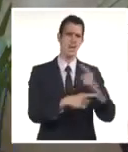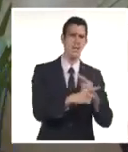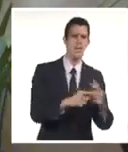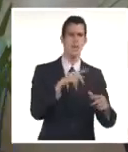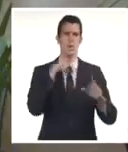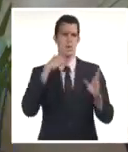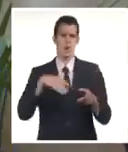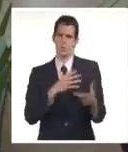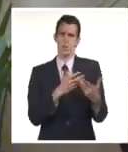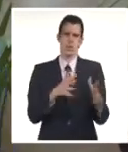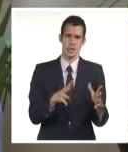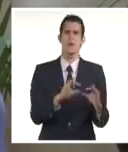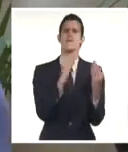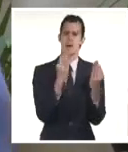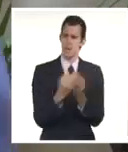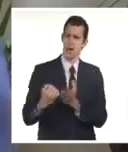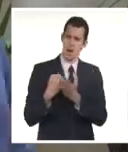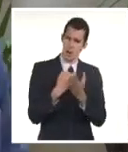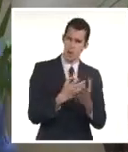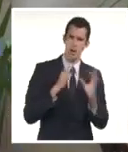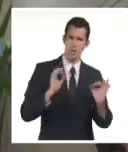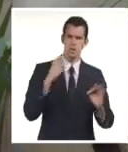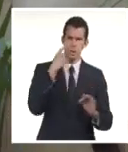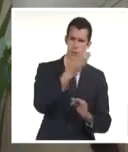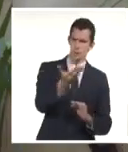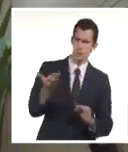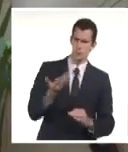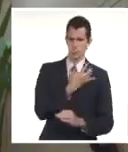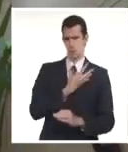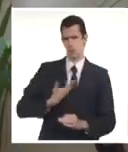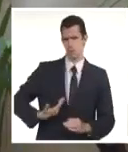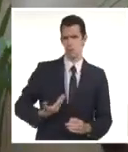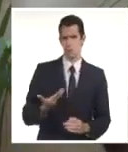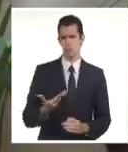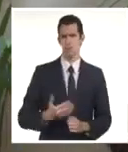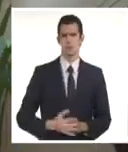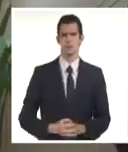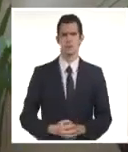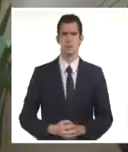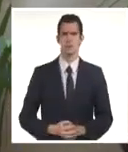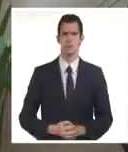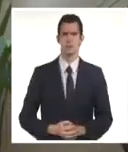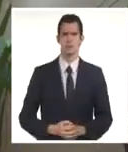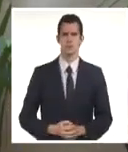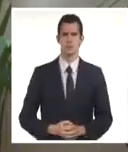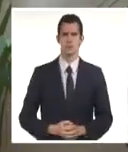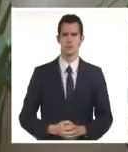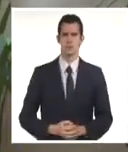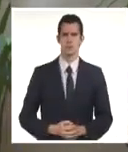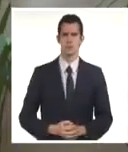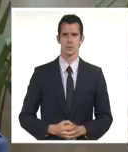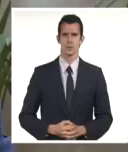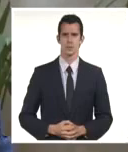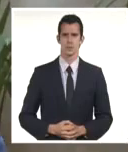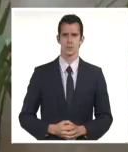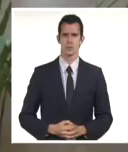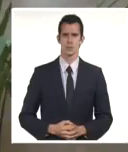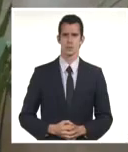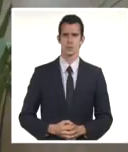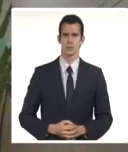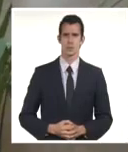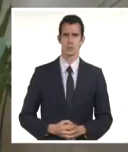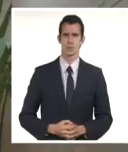tipo de respuesta, estuviéramos hablando también de un momento después de pasar unas horas donde prácticamente no tendríamos información, no